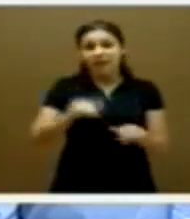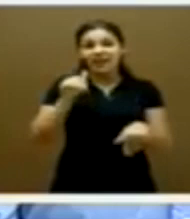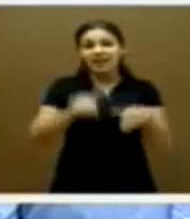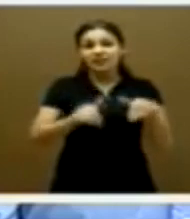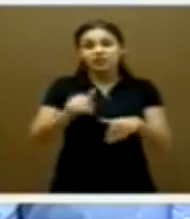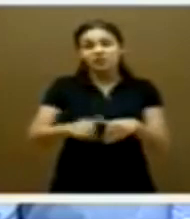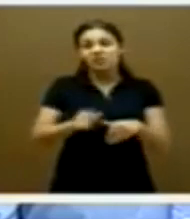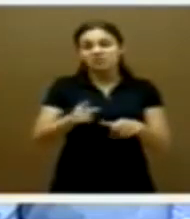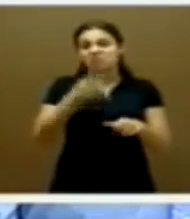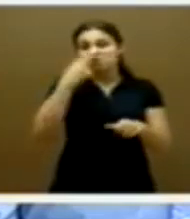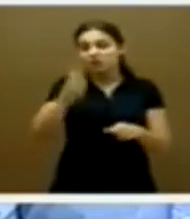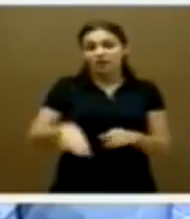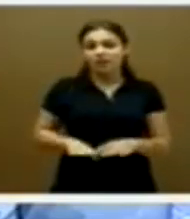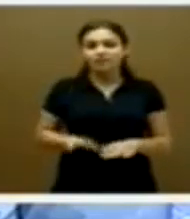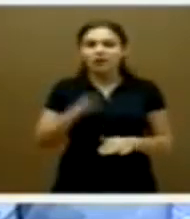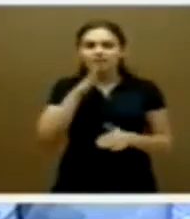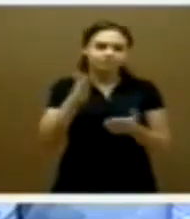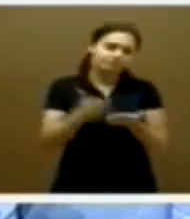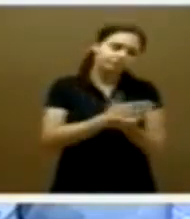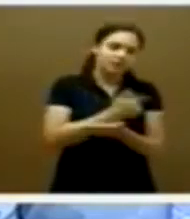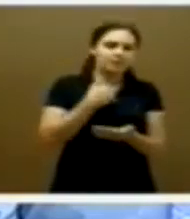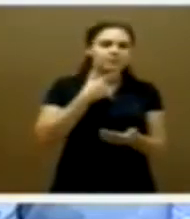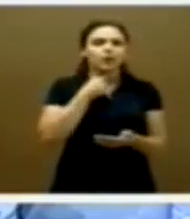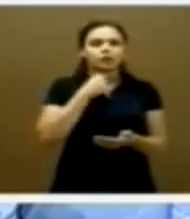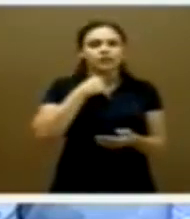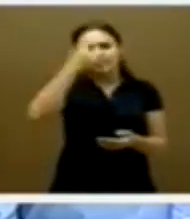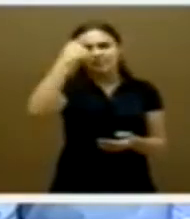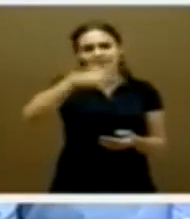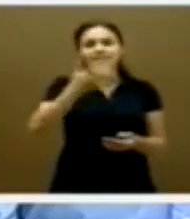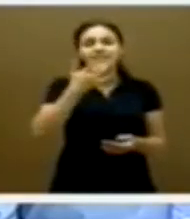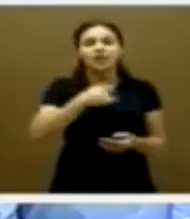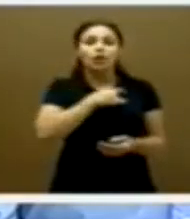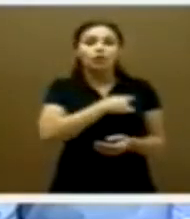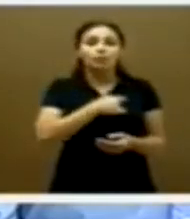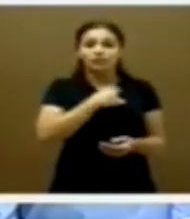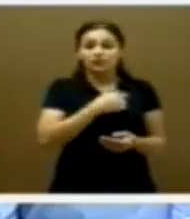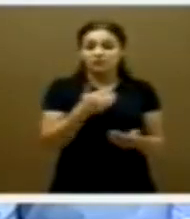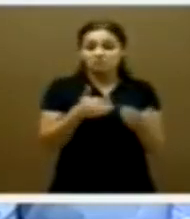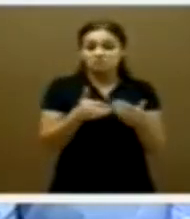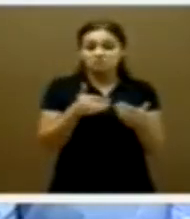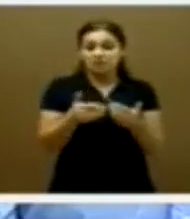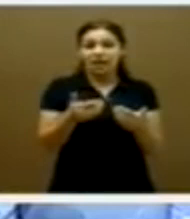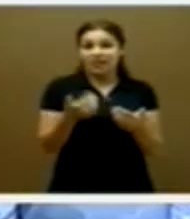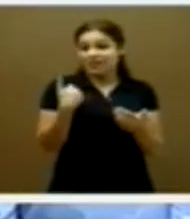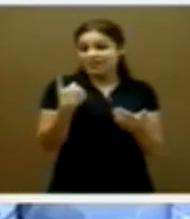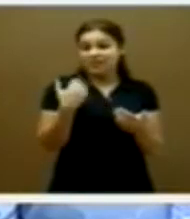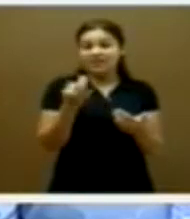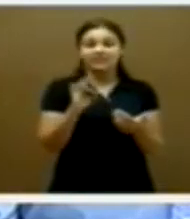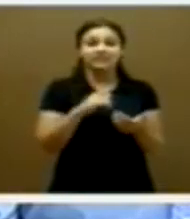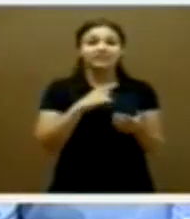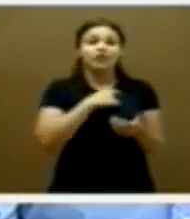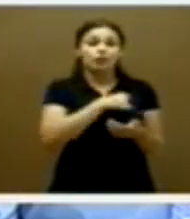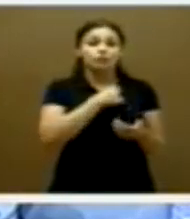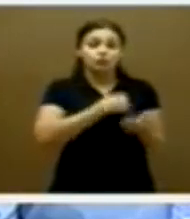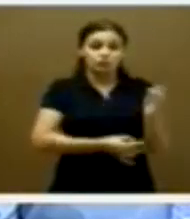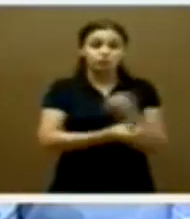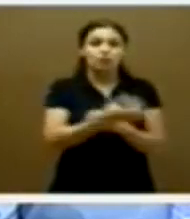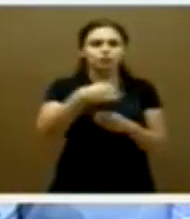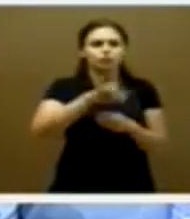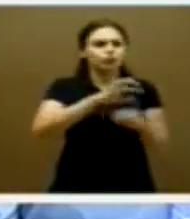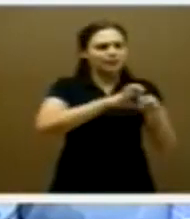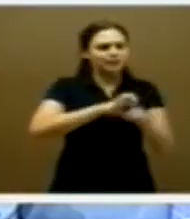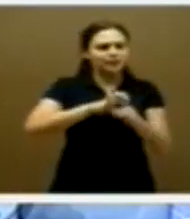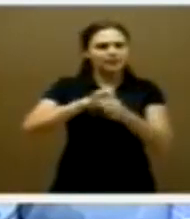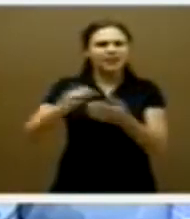impúdico. Por otra parte, nos gustaría saber si en esa comisión recientemente formada van ustedes a invitar a todos